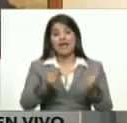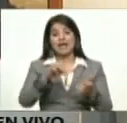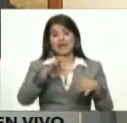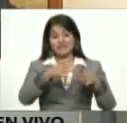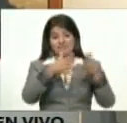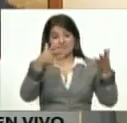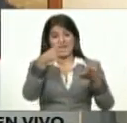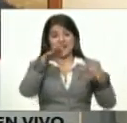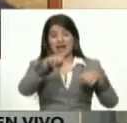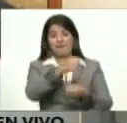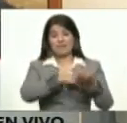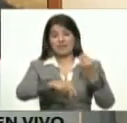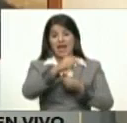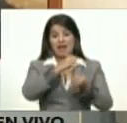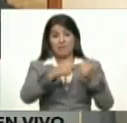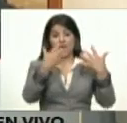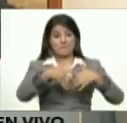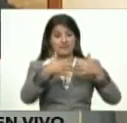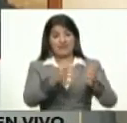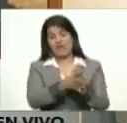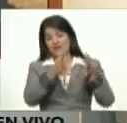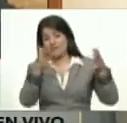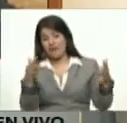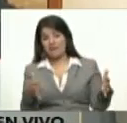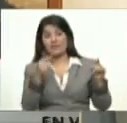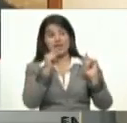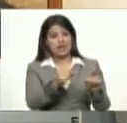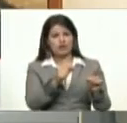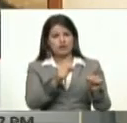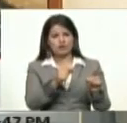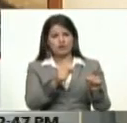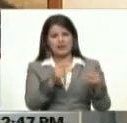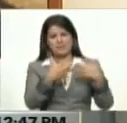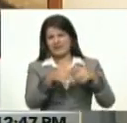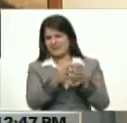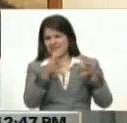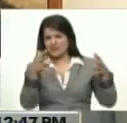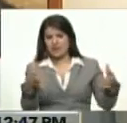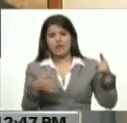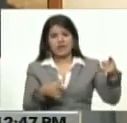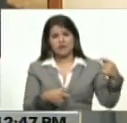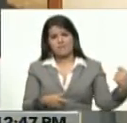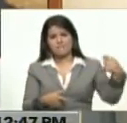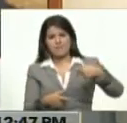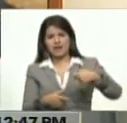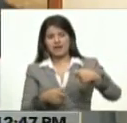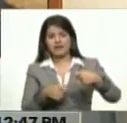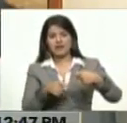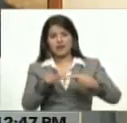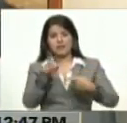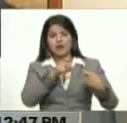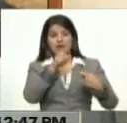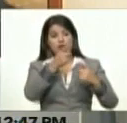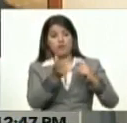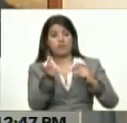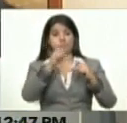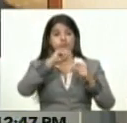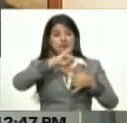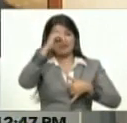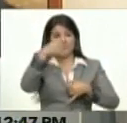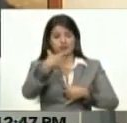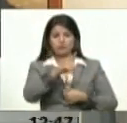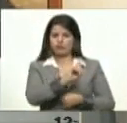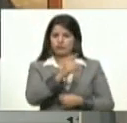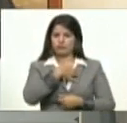capitales, para las grandes empresas que están dentro del grupo de los contribuyentes especiales, el ajuste por inflación. Esto es muy